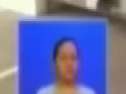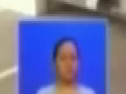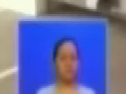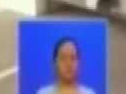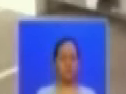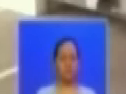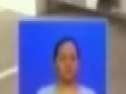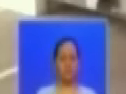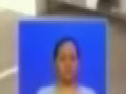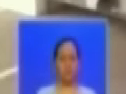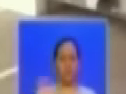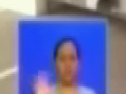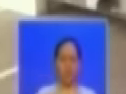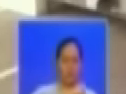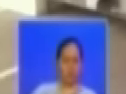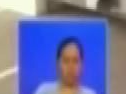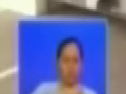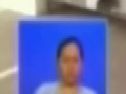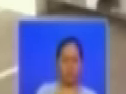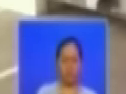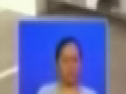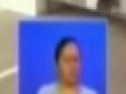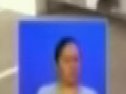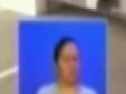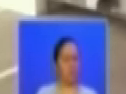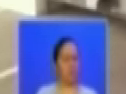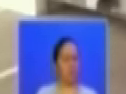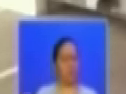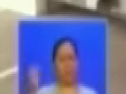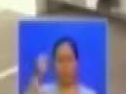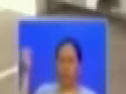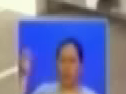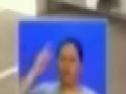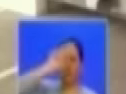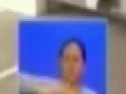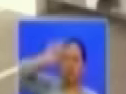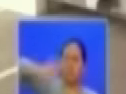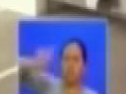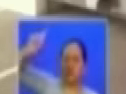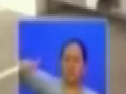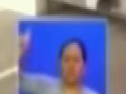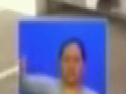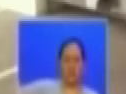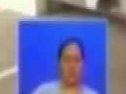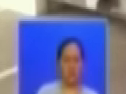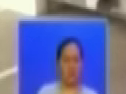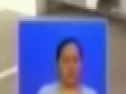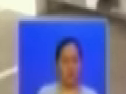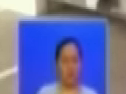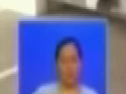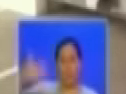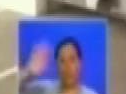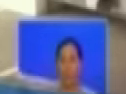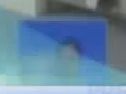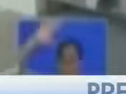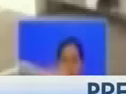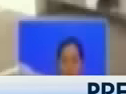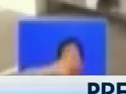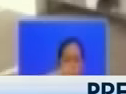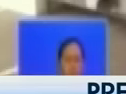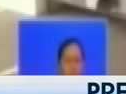Los casilleros con las puertas salidas, desvencijadas, rayados. Y lo mismo las paredes del colegio,